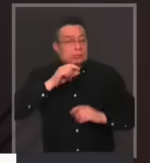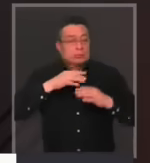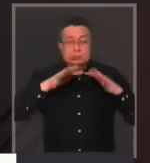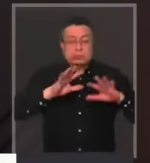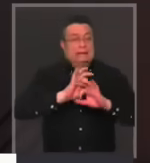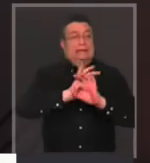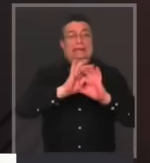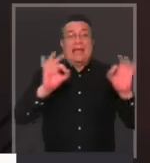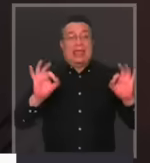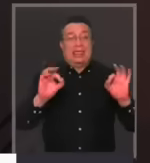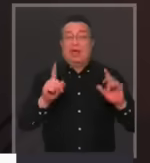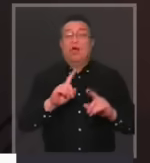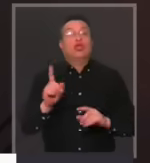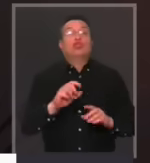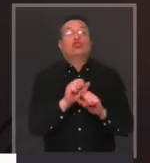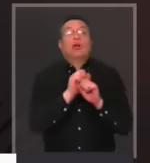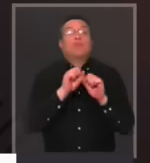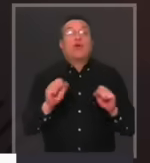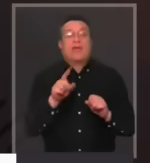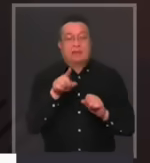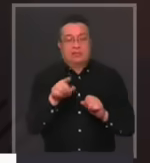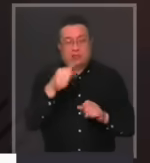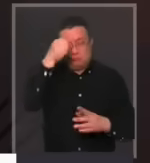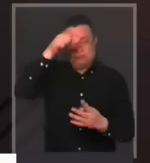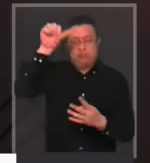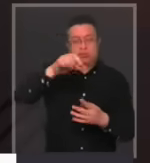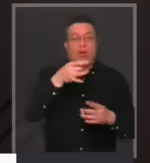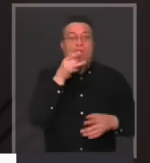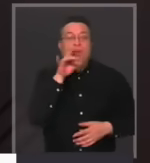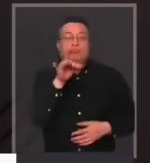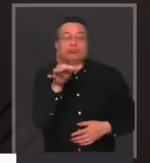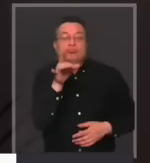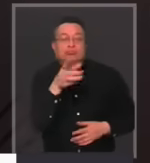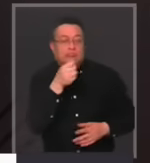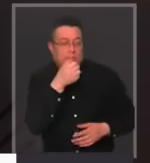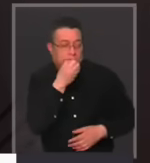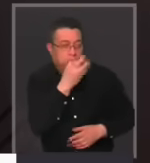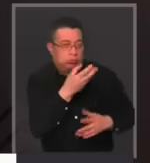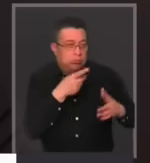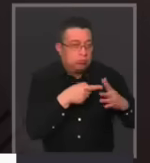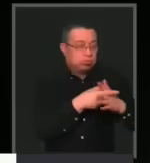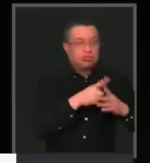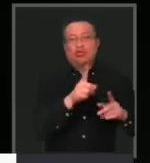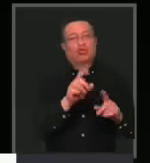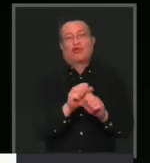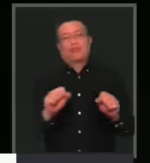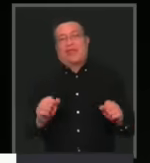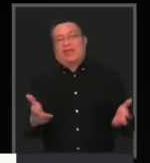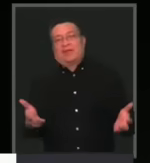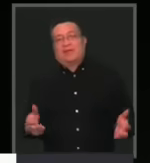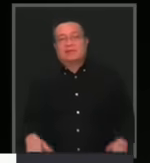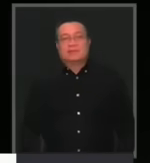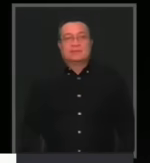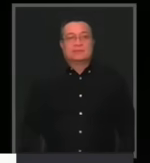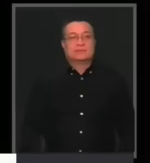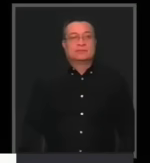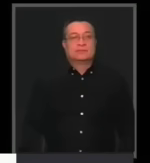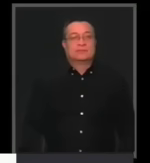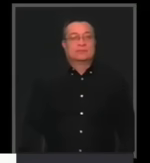antecedentes, y malamente puede configurarse un delito de violación de secreto por parte del fiscal Carlos Palma.